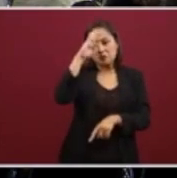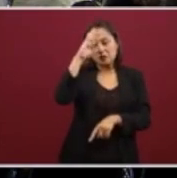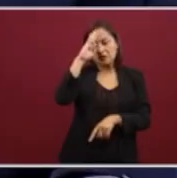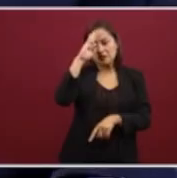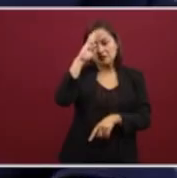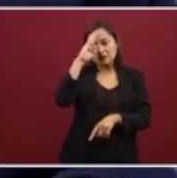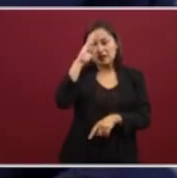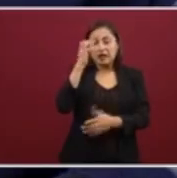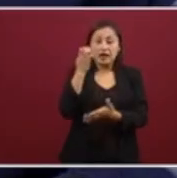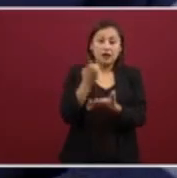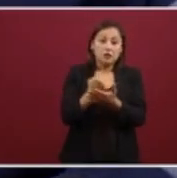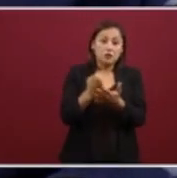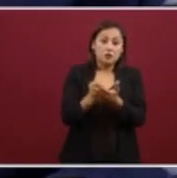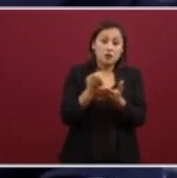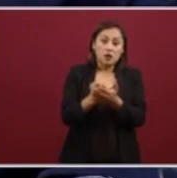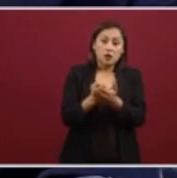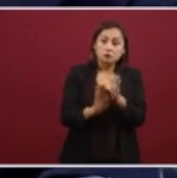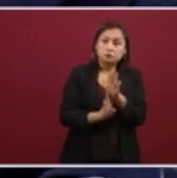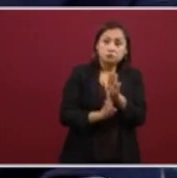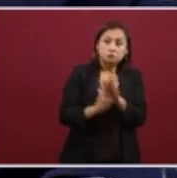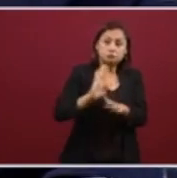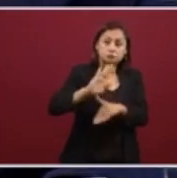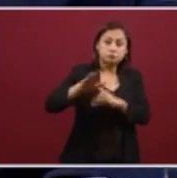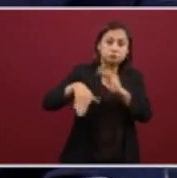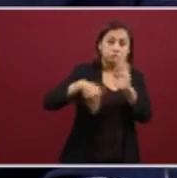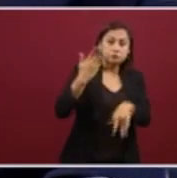los desafíos, todos los embates